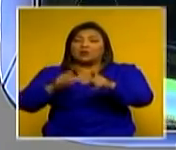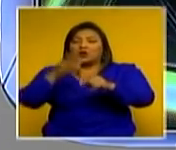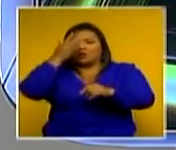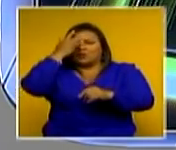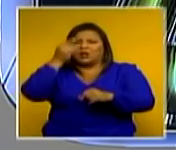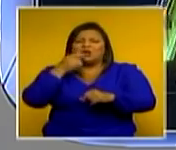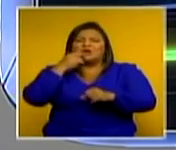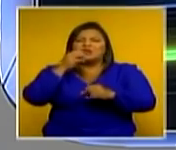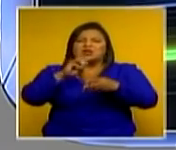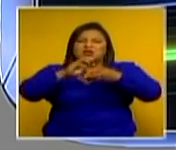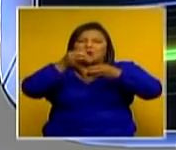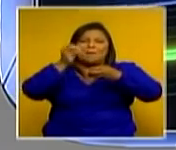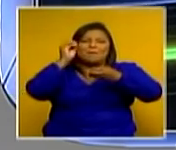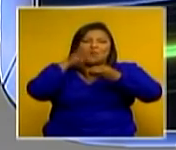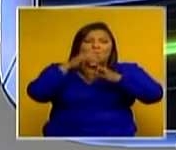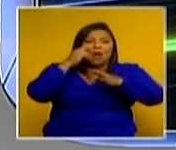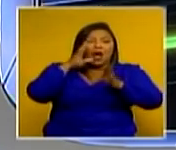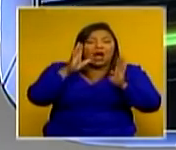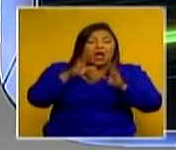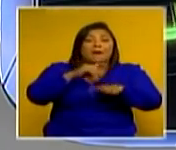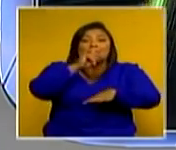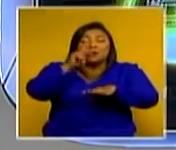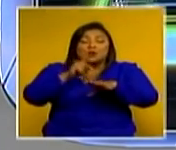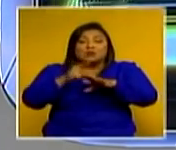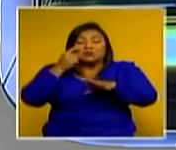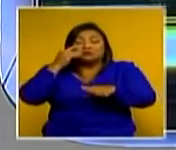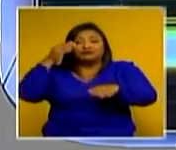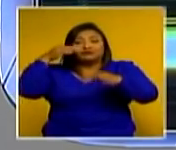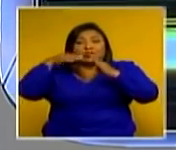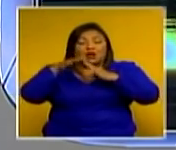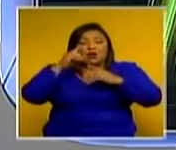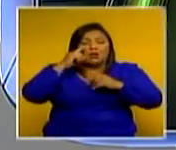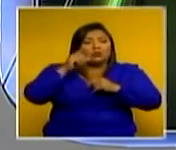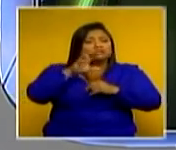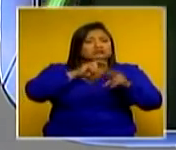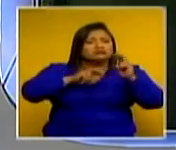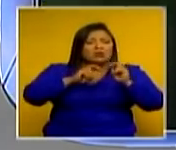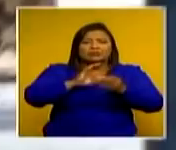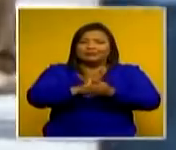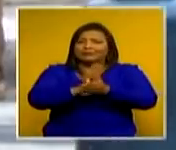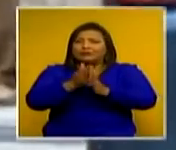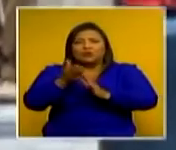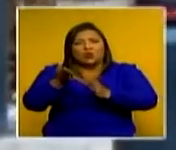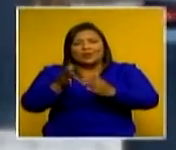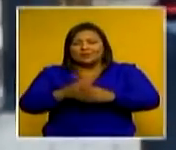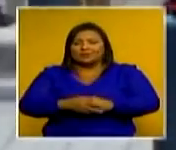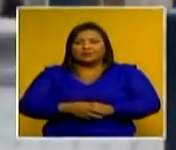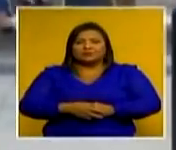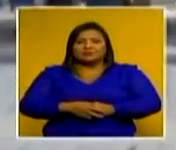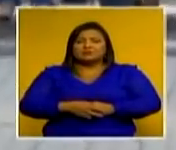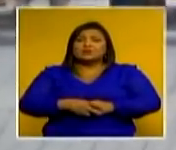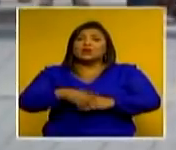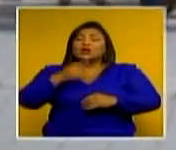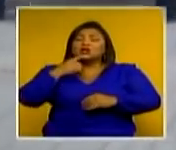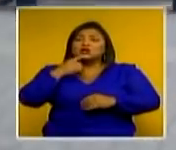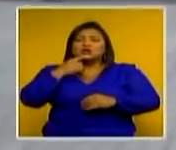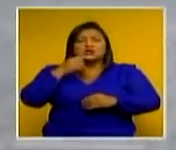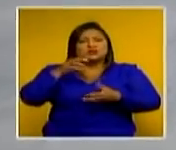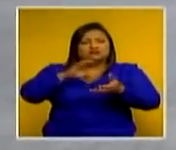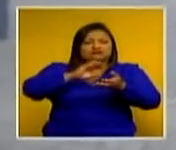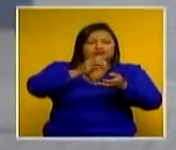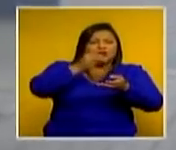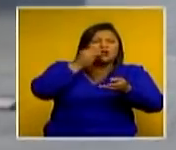peritaje realizado por expertos en explosivos esta fue descartada el artefacto sospechoso se